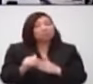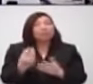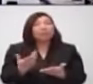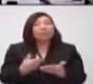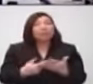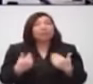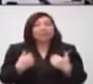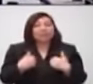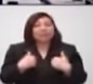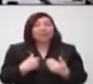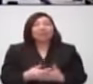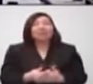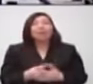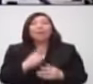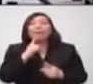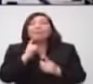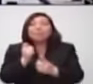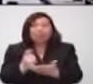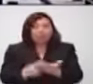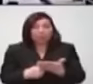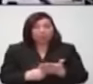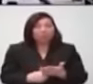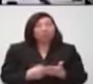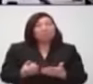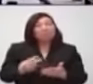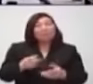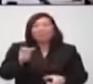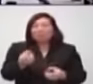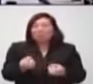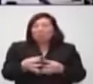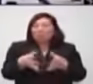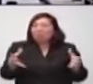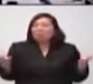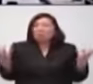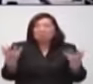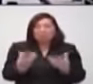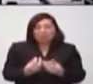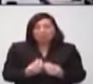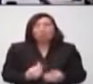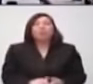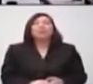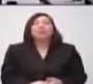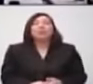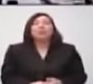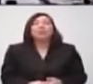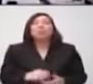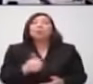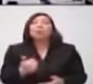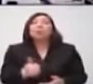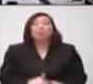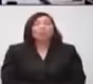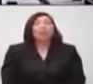lo que corresponde a consultorías, al exceso de personal que se recibió, y por otro